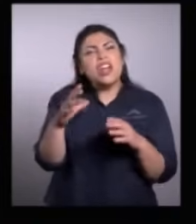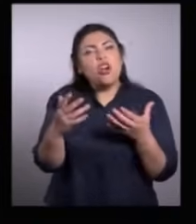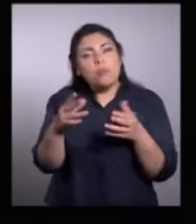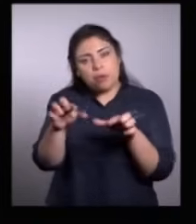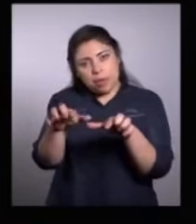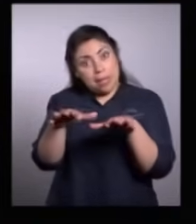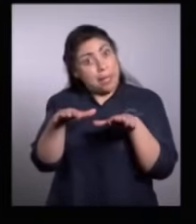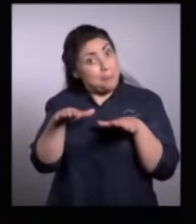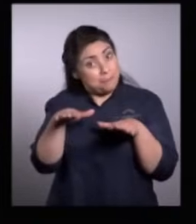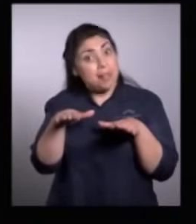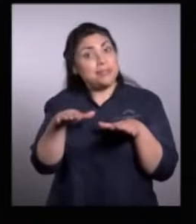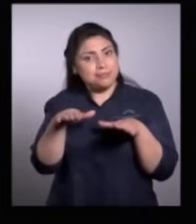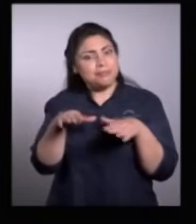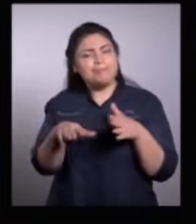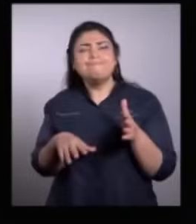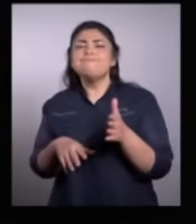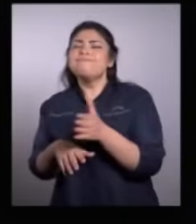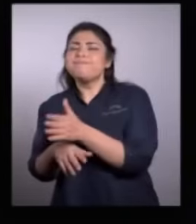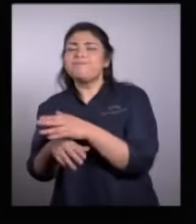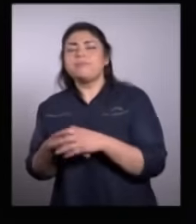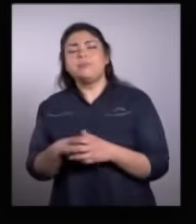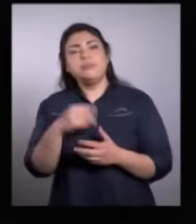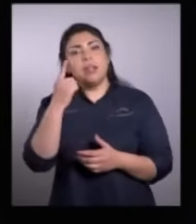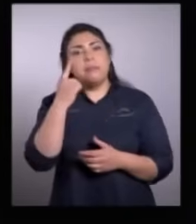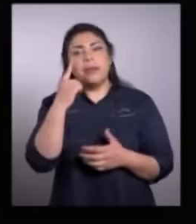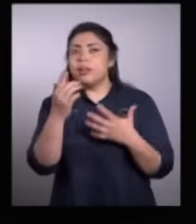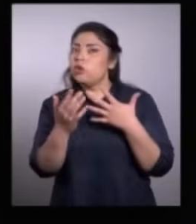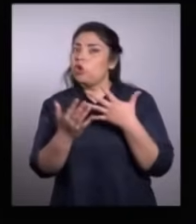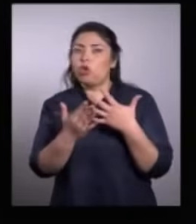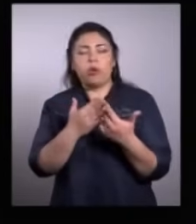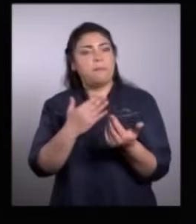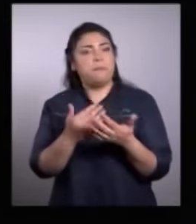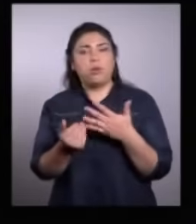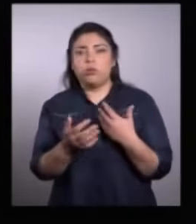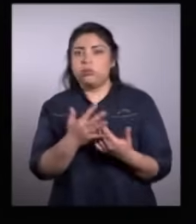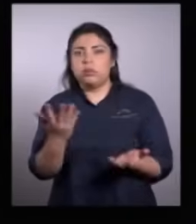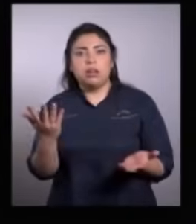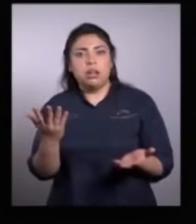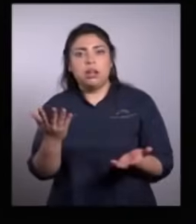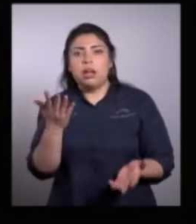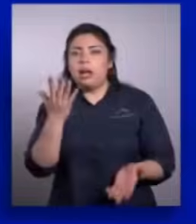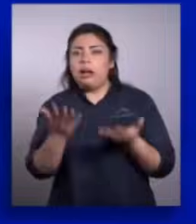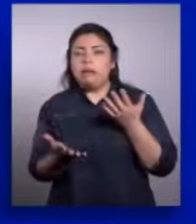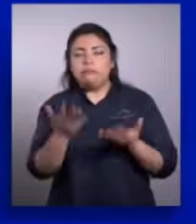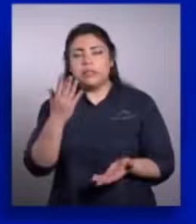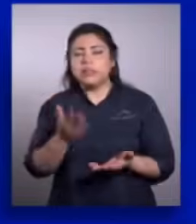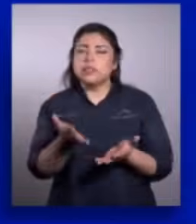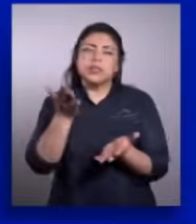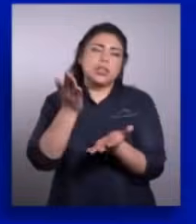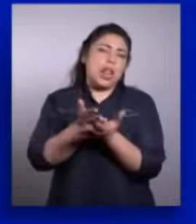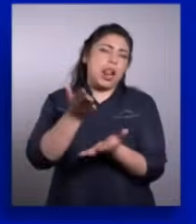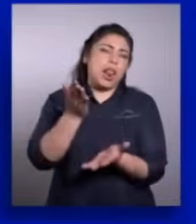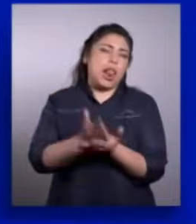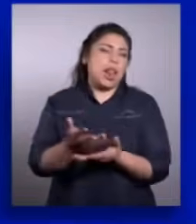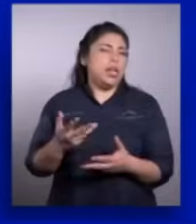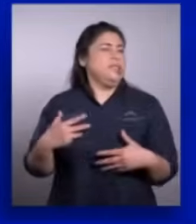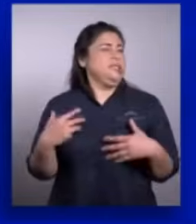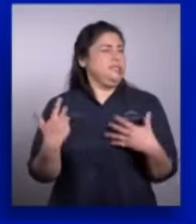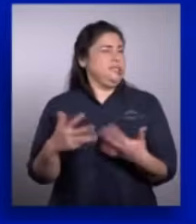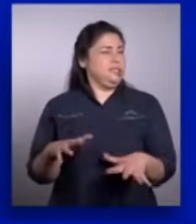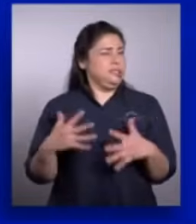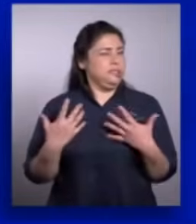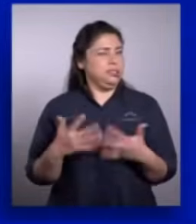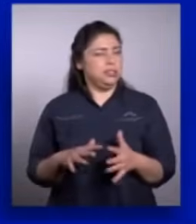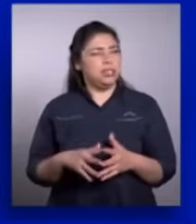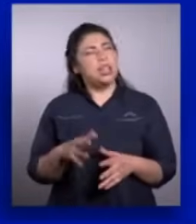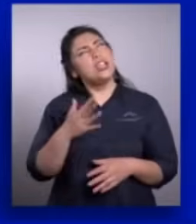falta de prudencia que no hace acepción de personas, mire la negligencia no hace acepción de personas, yo me recuerdo muy bien que